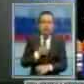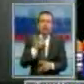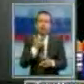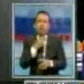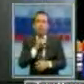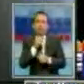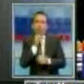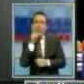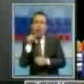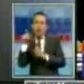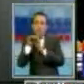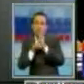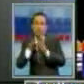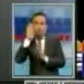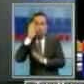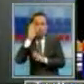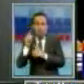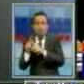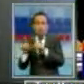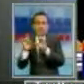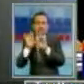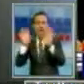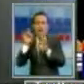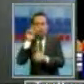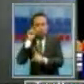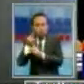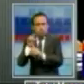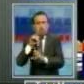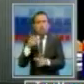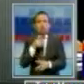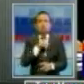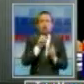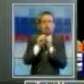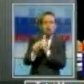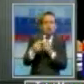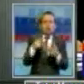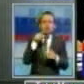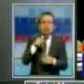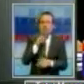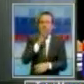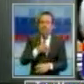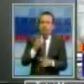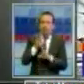¿Está claro el programa de gobierno de Michelle Bachelet? ¿Está claro cuáles son sus prioridades? ¿Dónde la oposición tiene que plantar su bandera y decir con esto